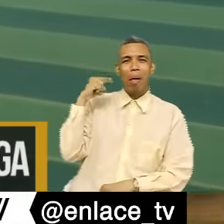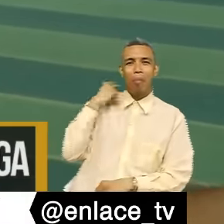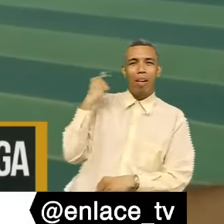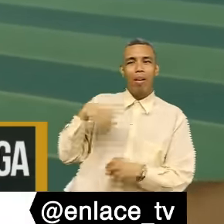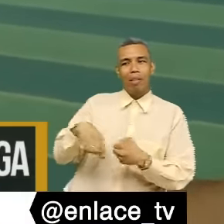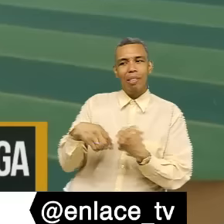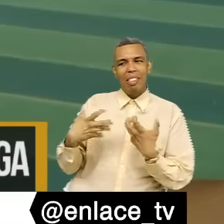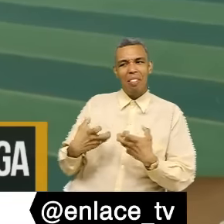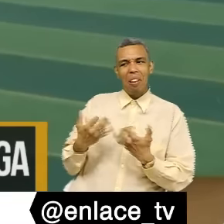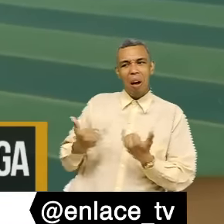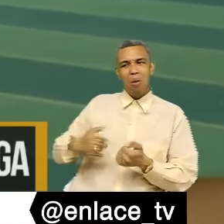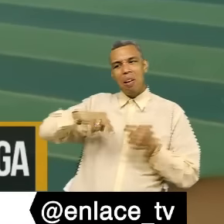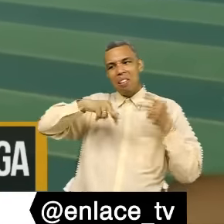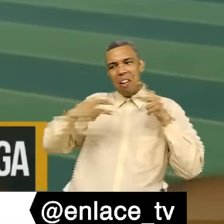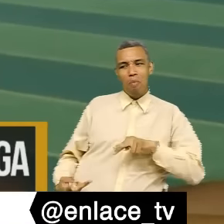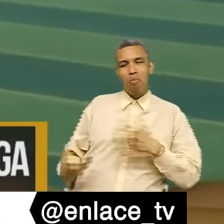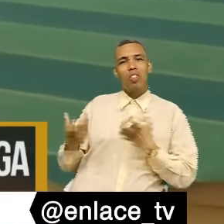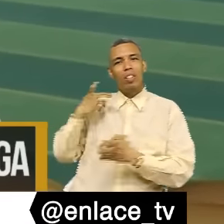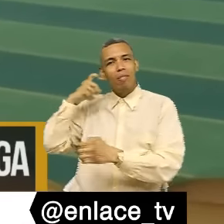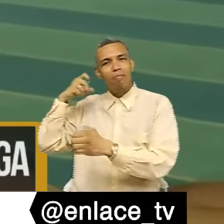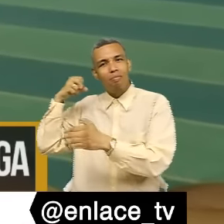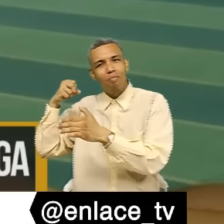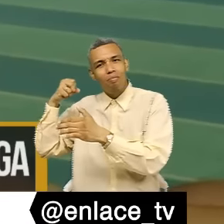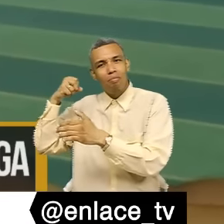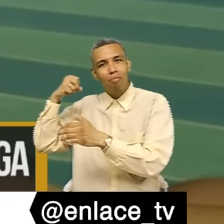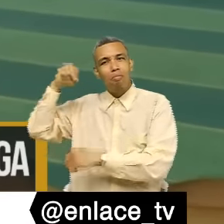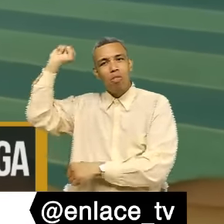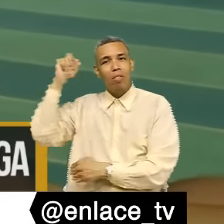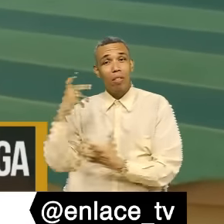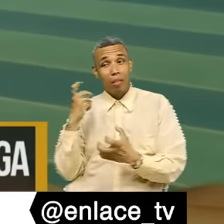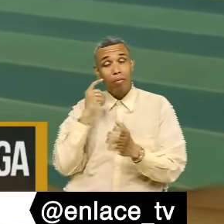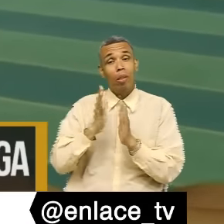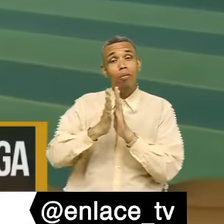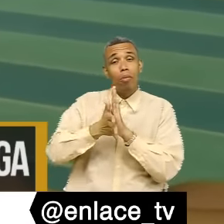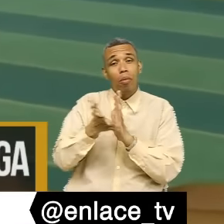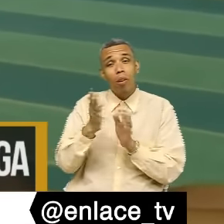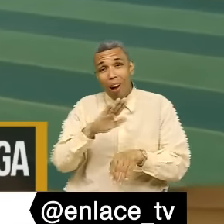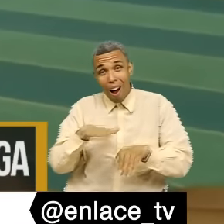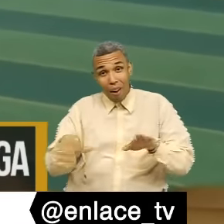¿no? A veces uno tiene dolores de cabeza porque patean mucho.